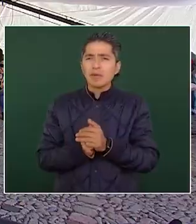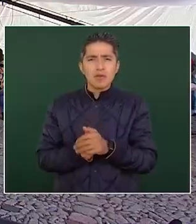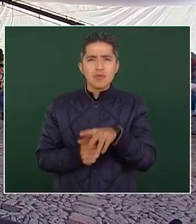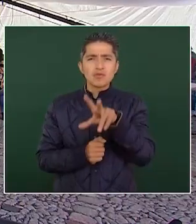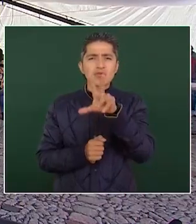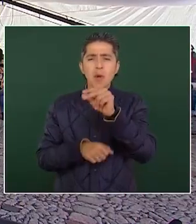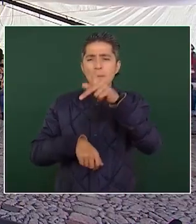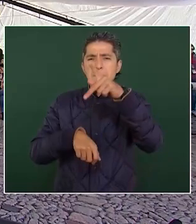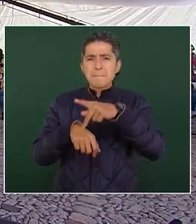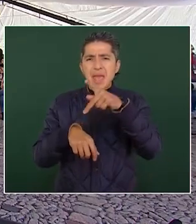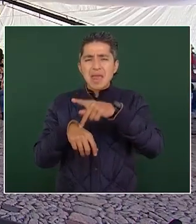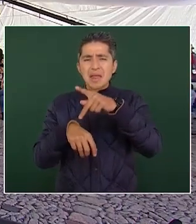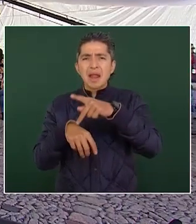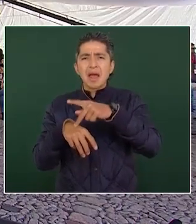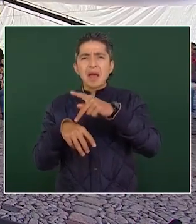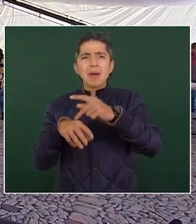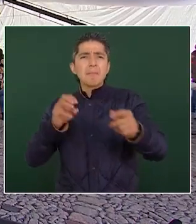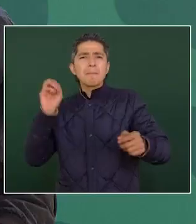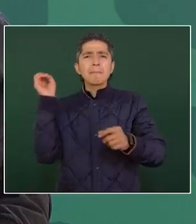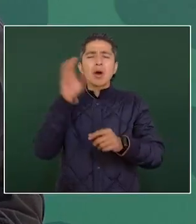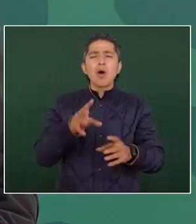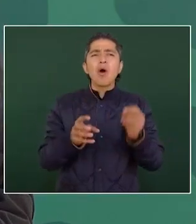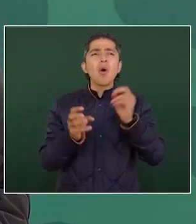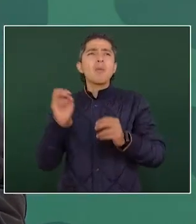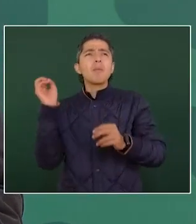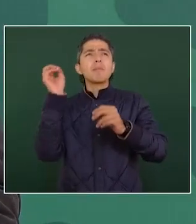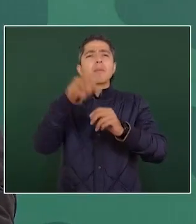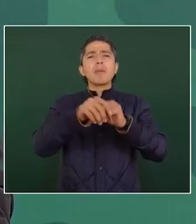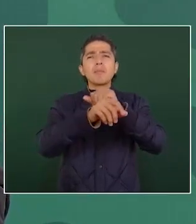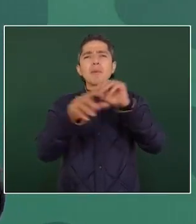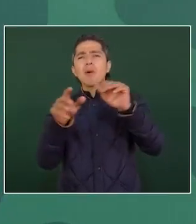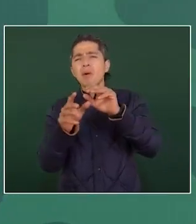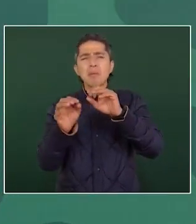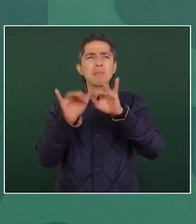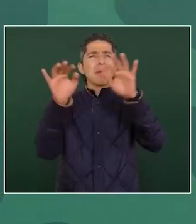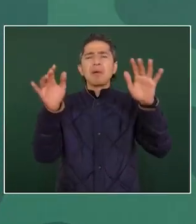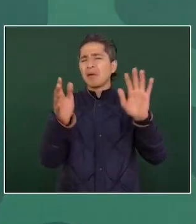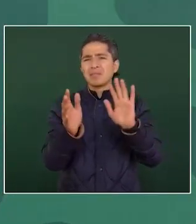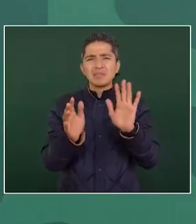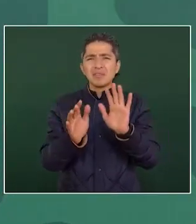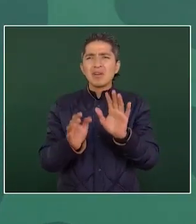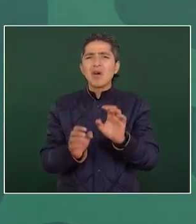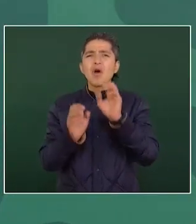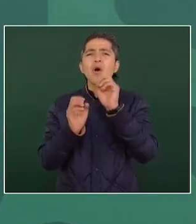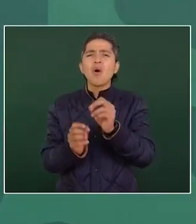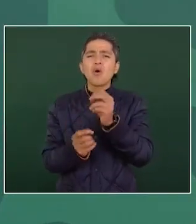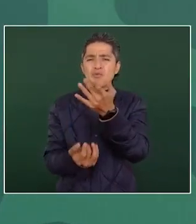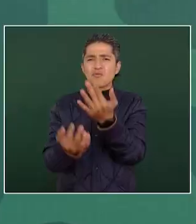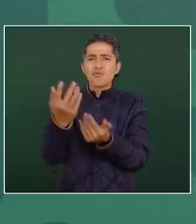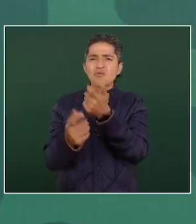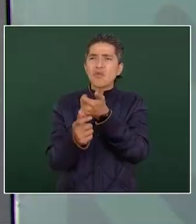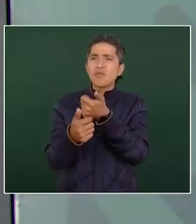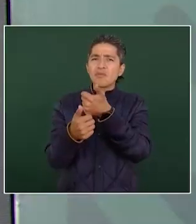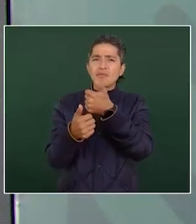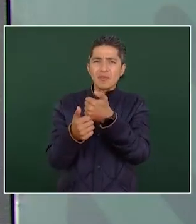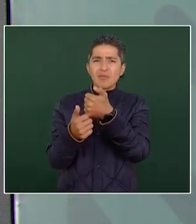tiren piedras o bombas, que no se utilicen sopletes,